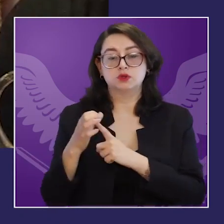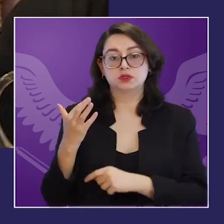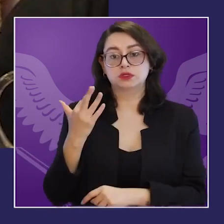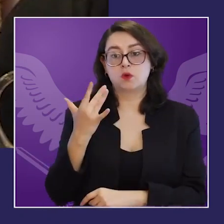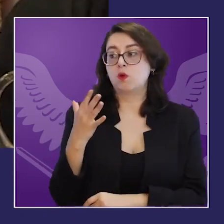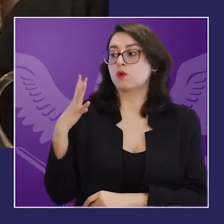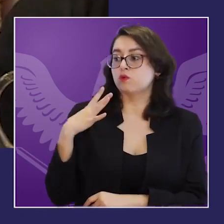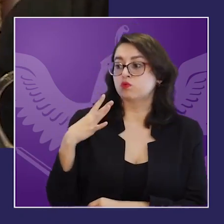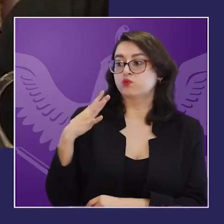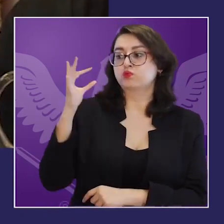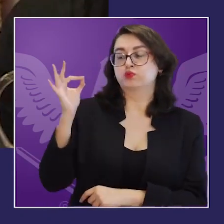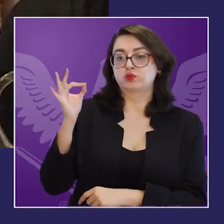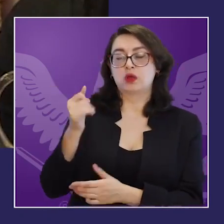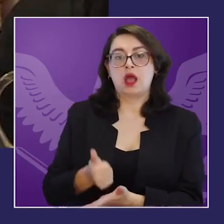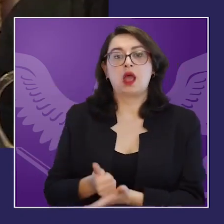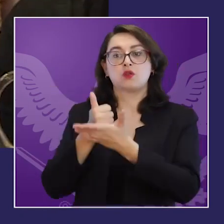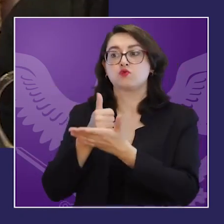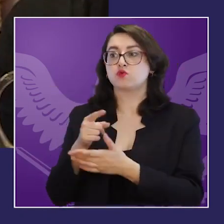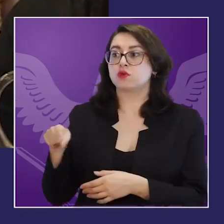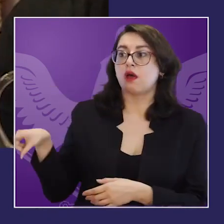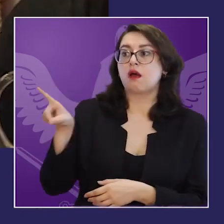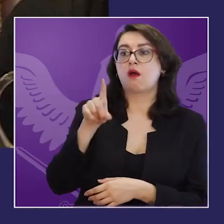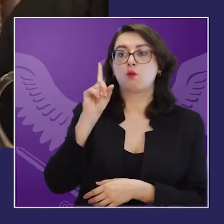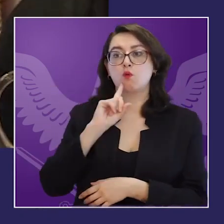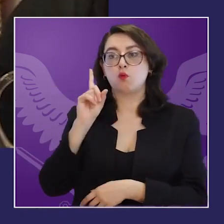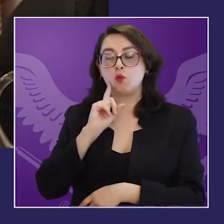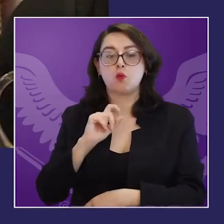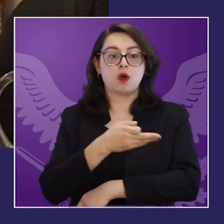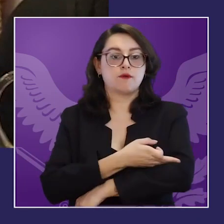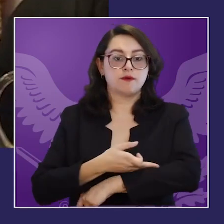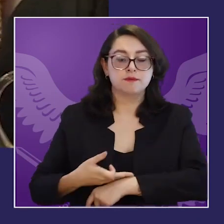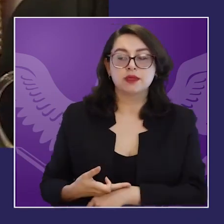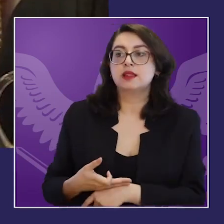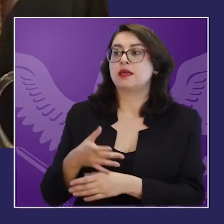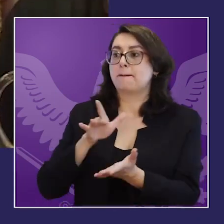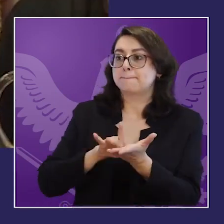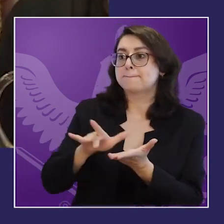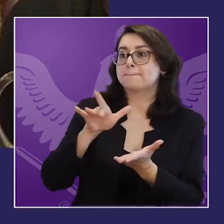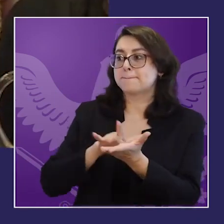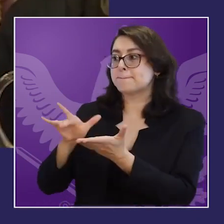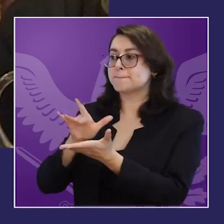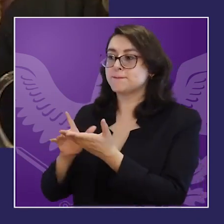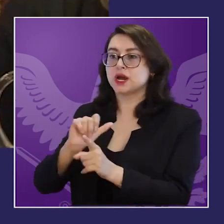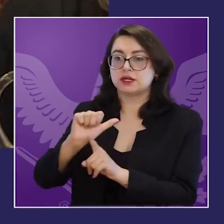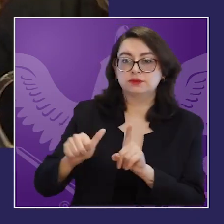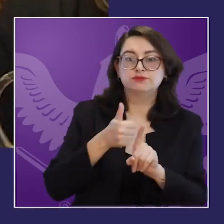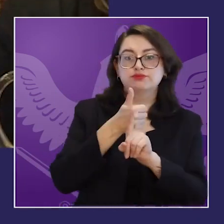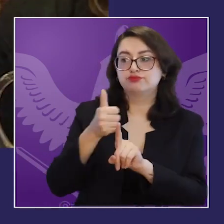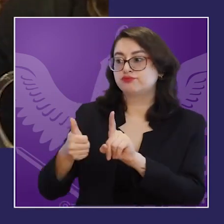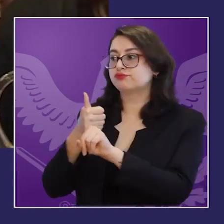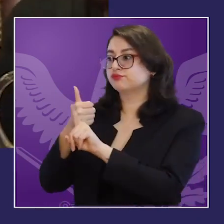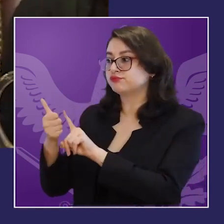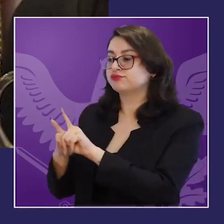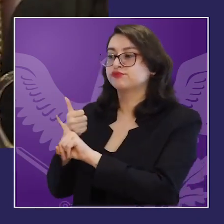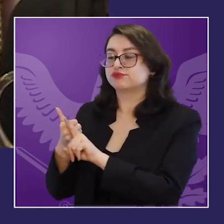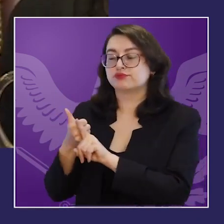forma totalmente gratuita a mujeres y familias de la Ciudad de Buenos Aires, de la provincia de Buenos Aires y de otras provincias del país, a